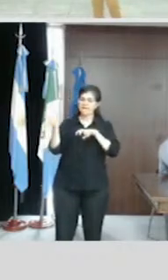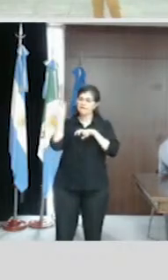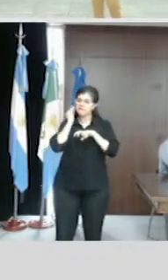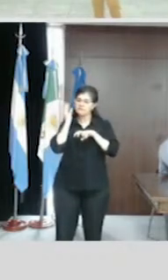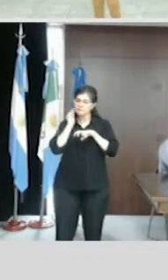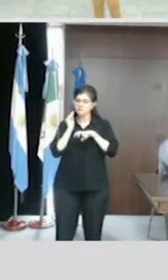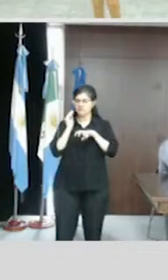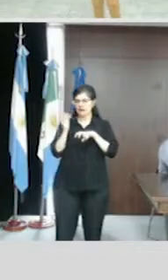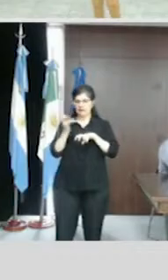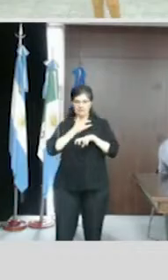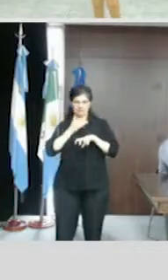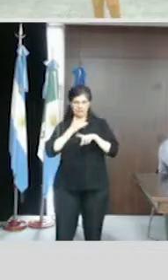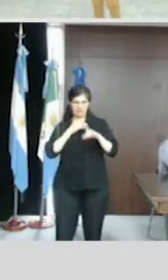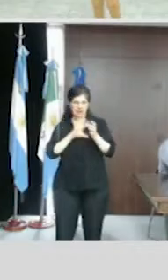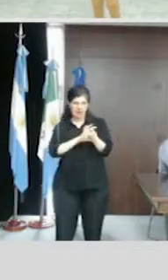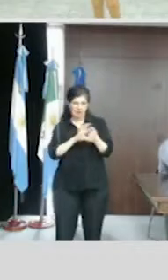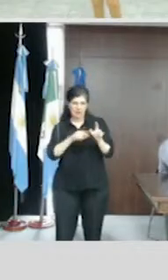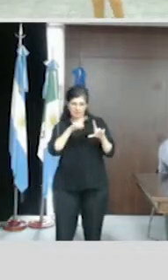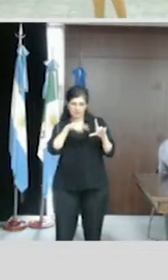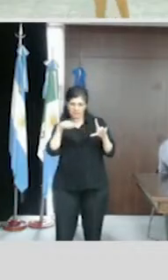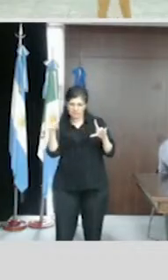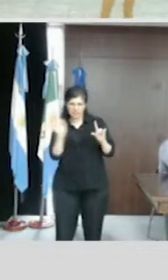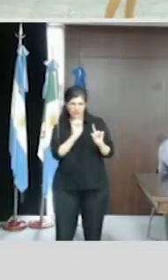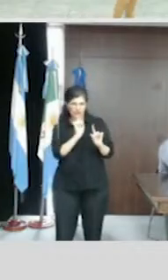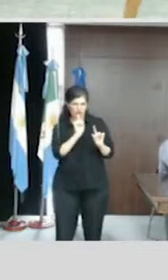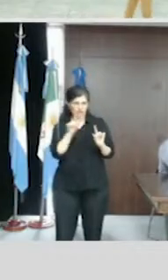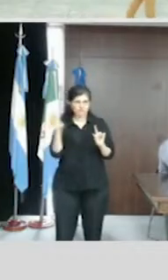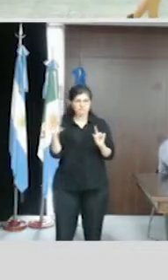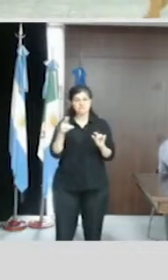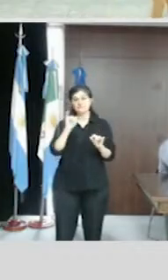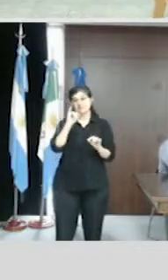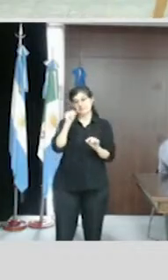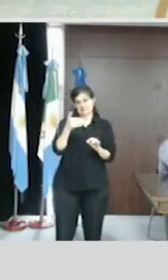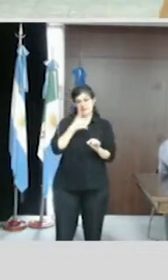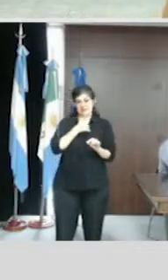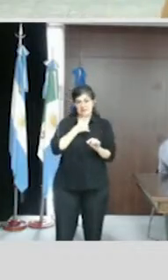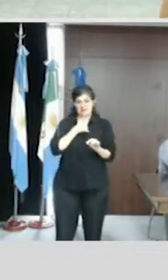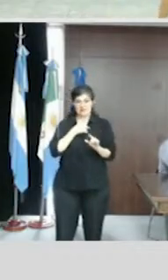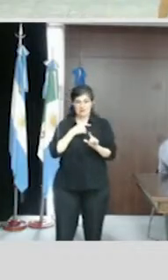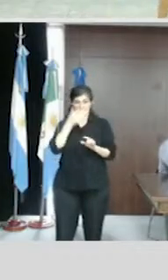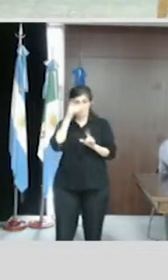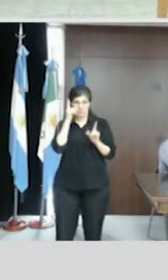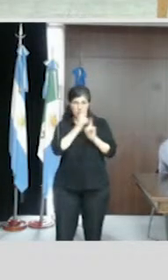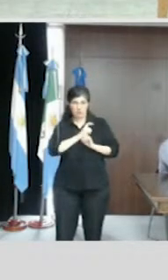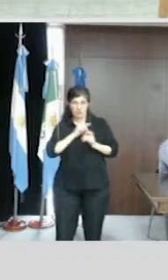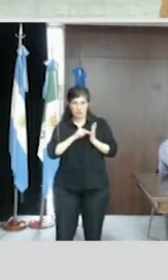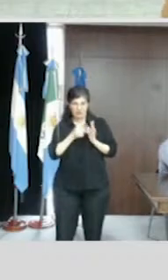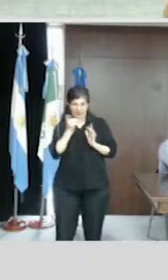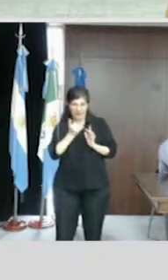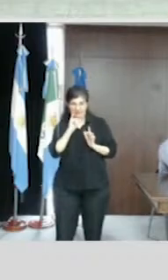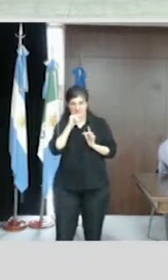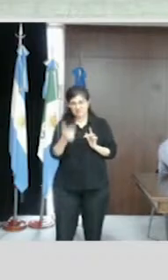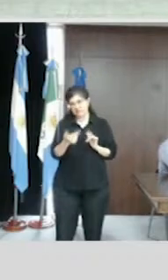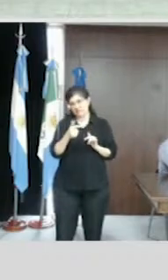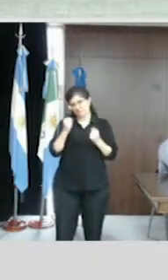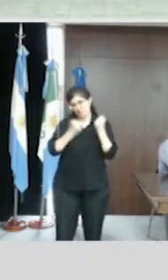un antecedente cardiológico, es una o sea, tiene una insuficiencia cardíaca terminal, sí, corramos a hacerle electro, pero si no,